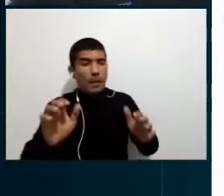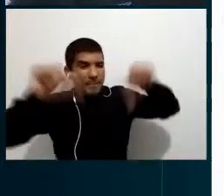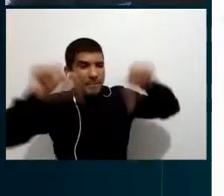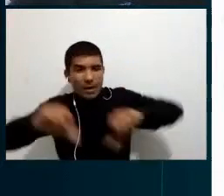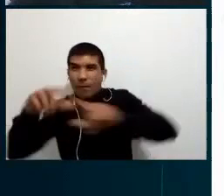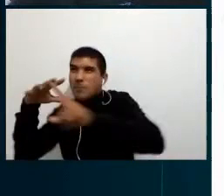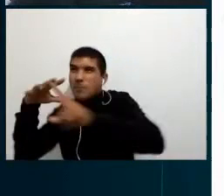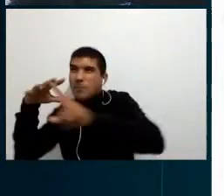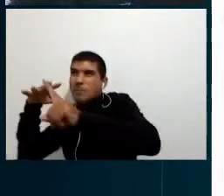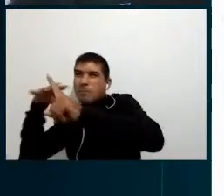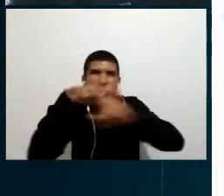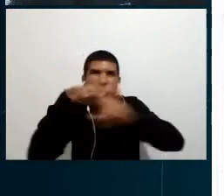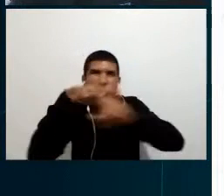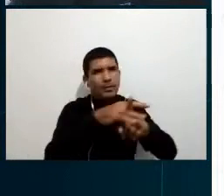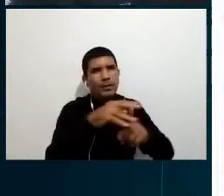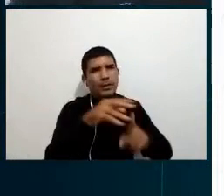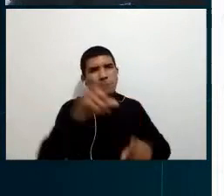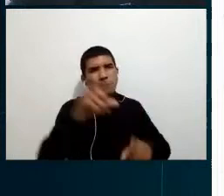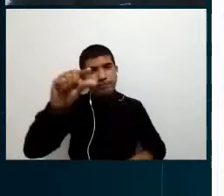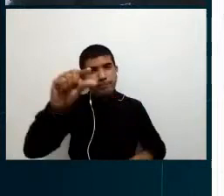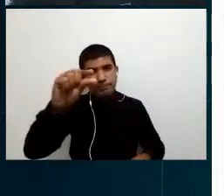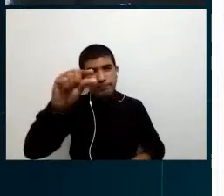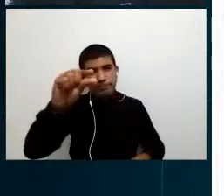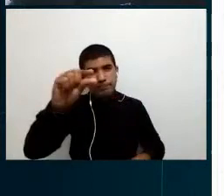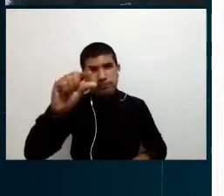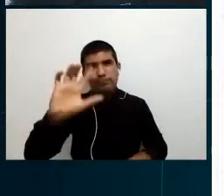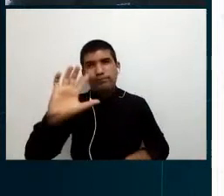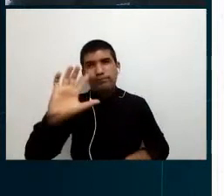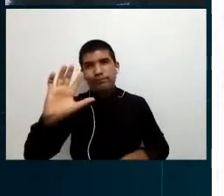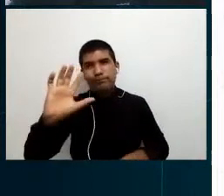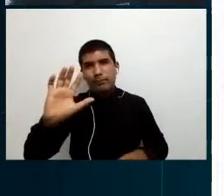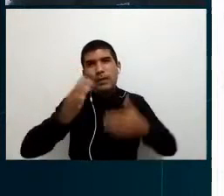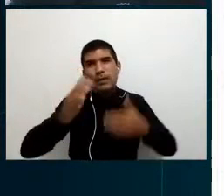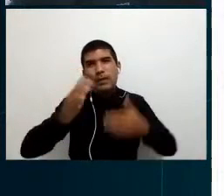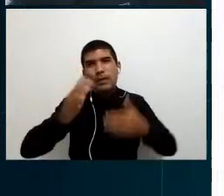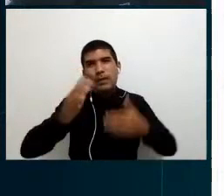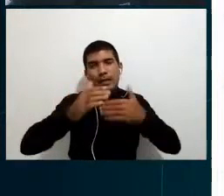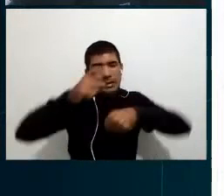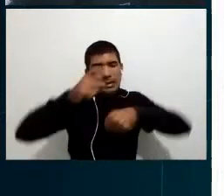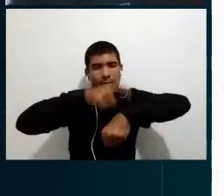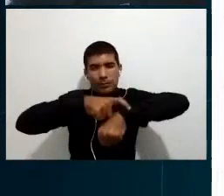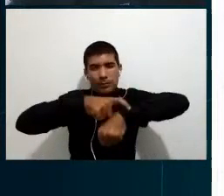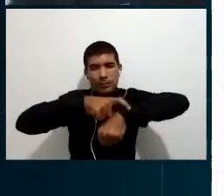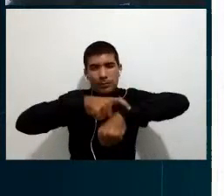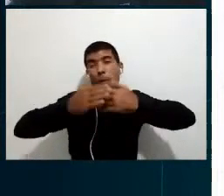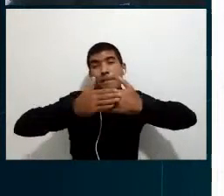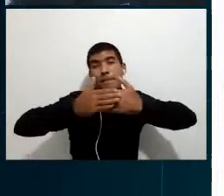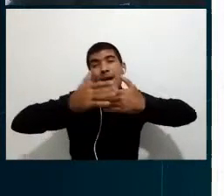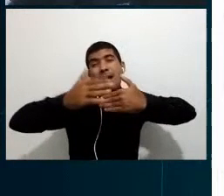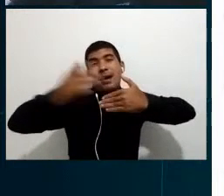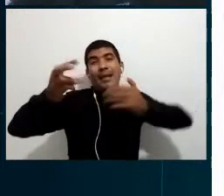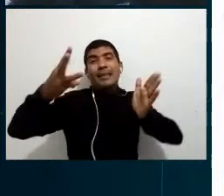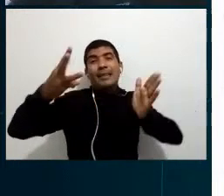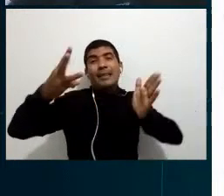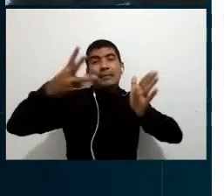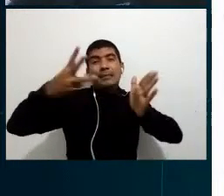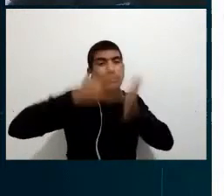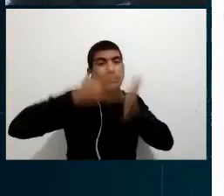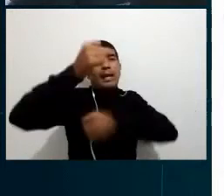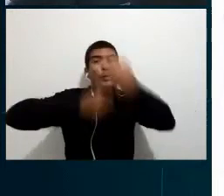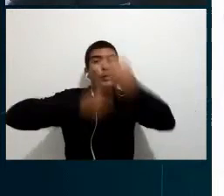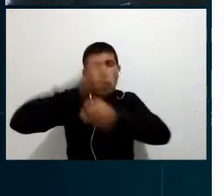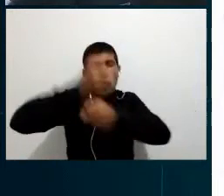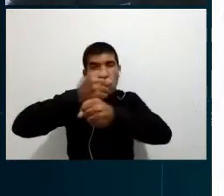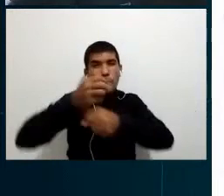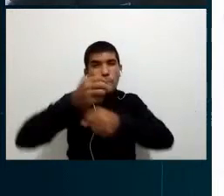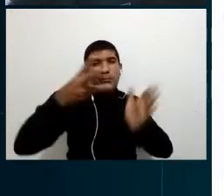toneladas comparado con una tonelada de CO2. Pues vemos que el calentamiento global y el